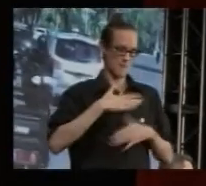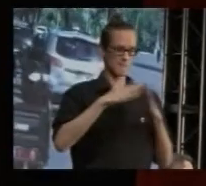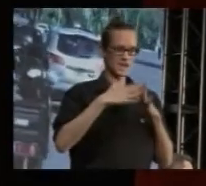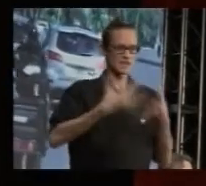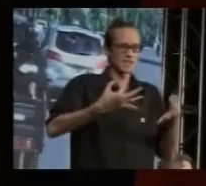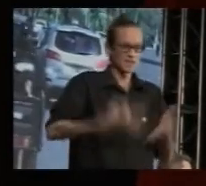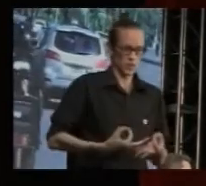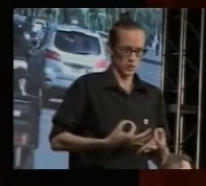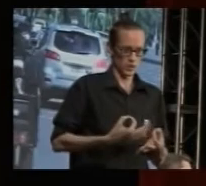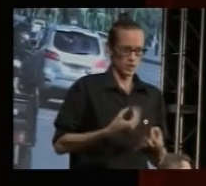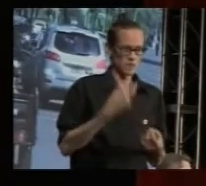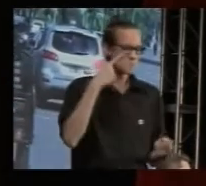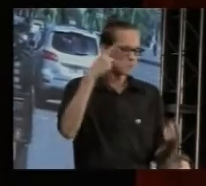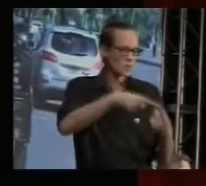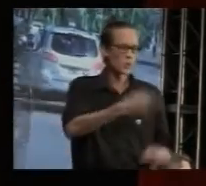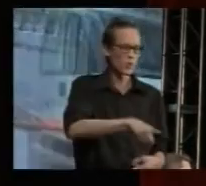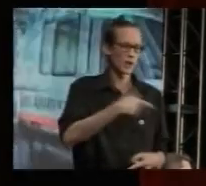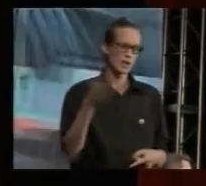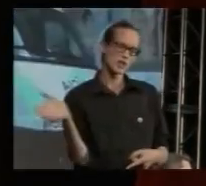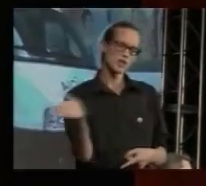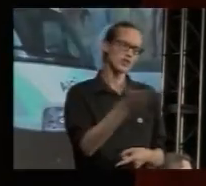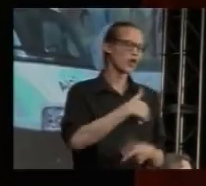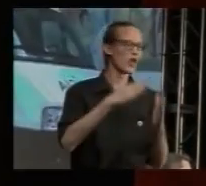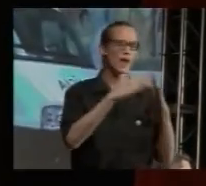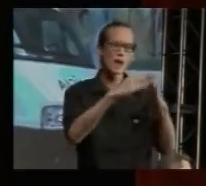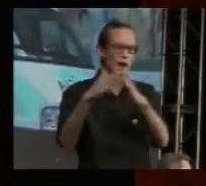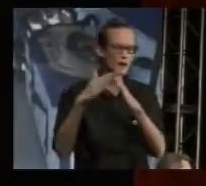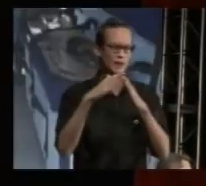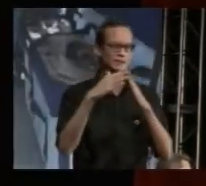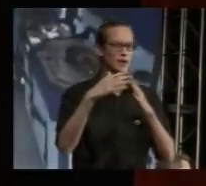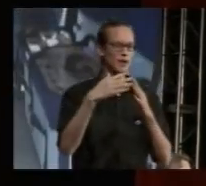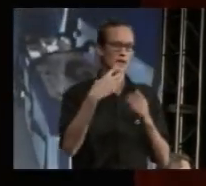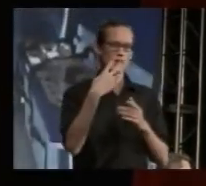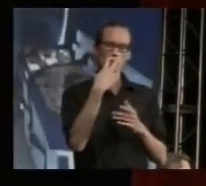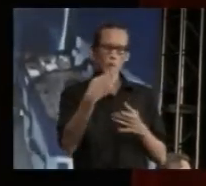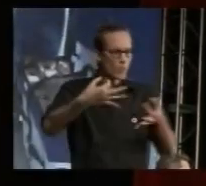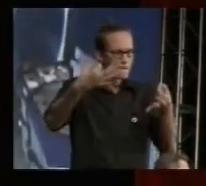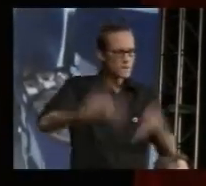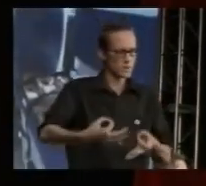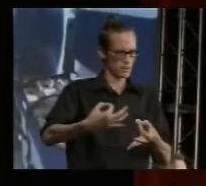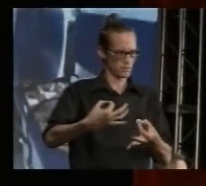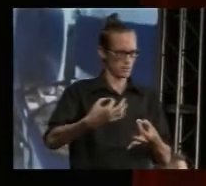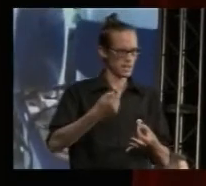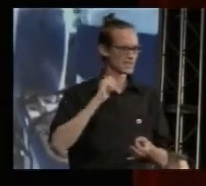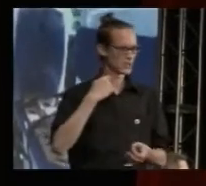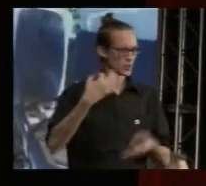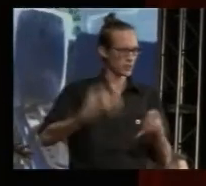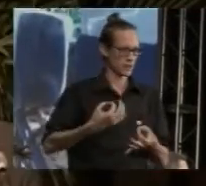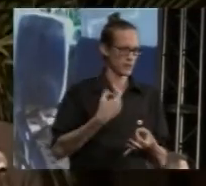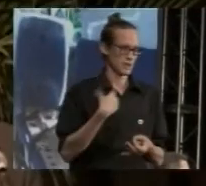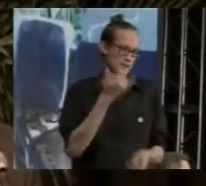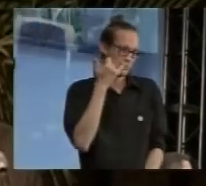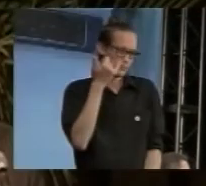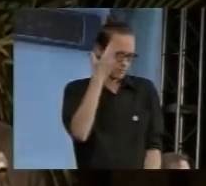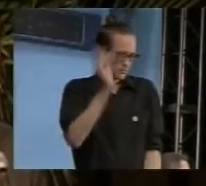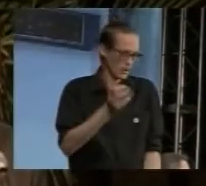más humildes de la ciudad tengan la instalación eléctrica interna condicionatoria en condiciones. Está comprobado que el incendio